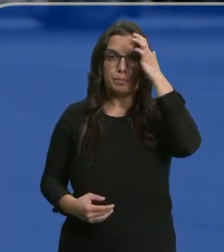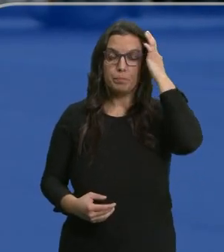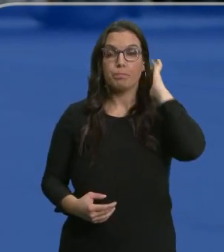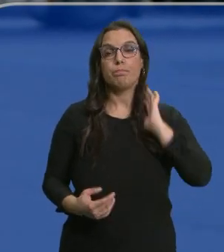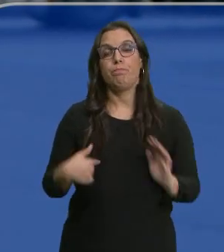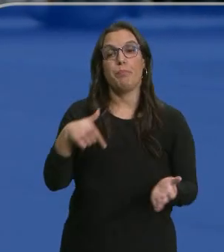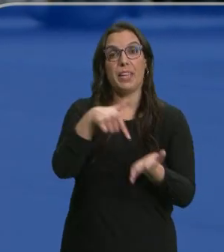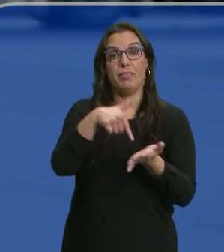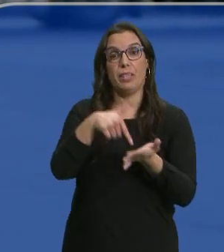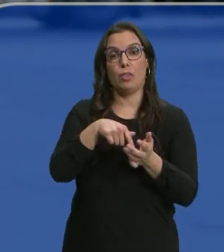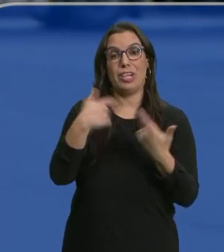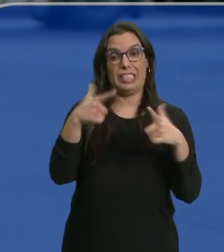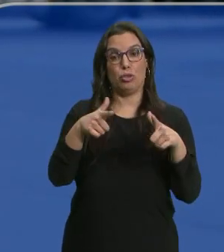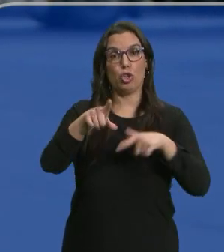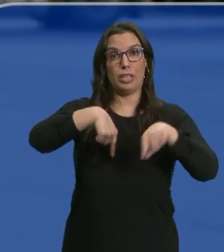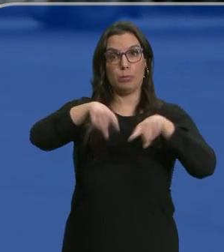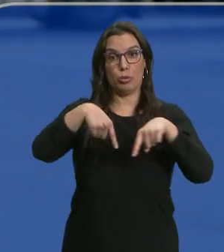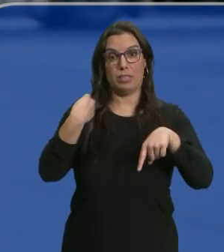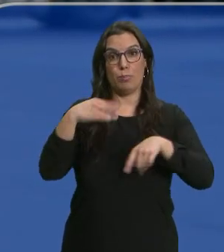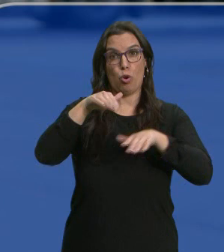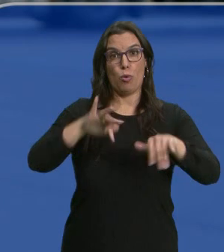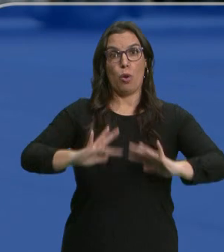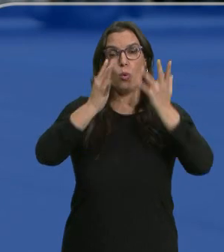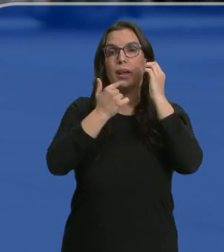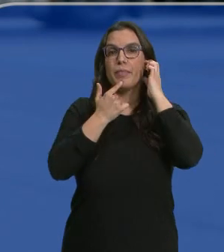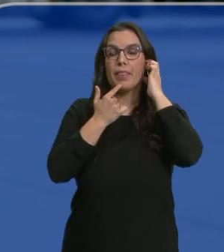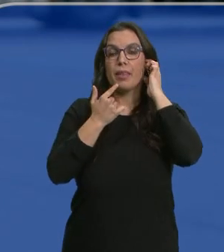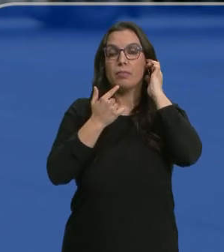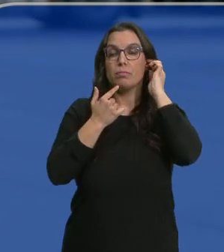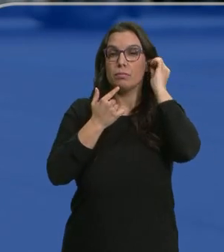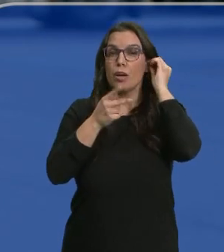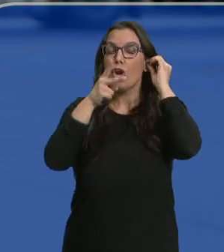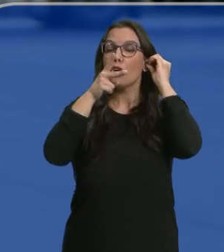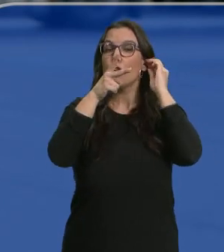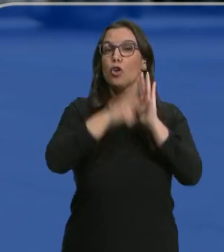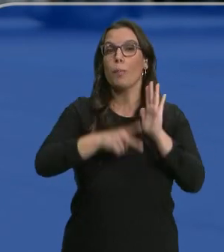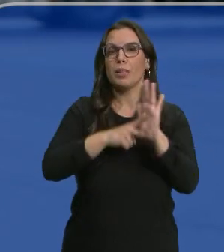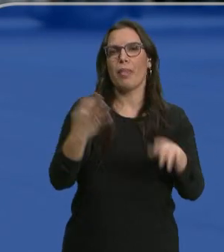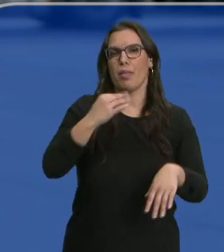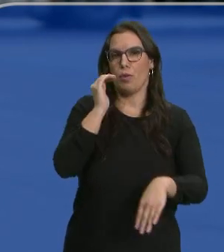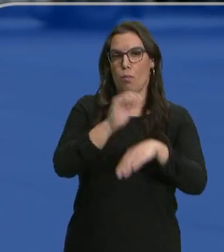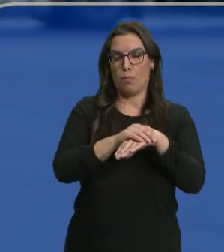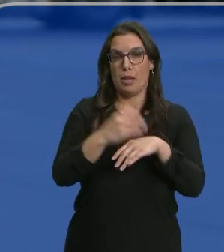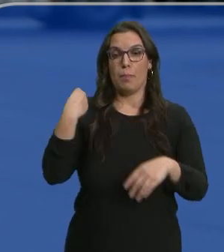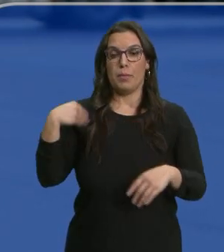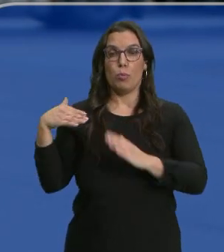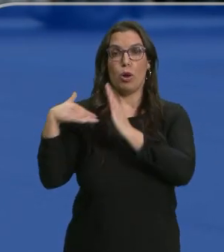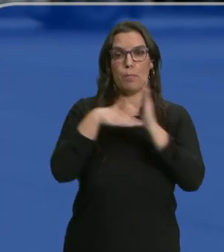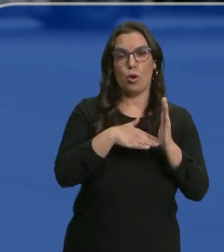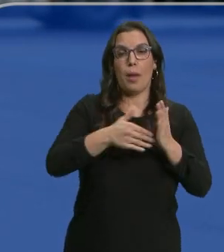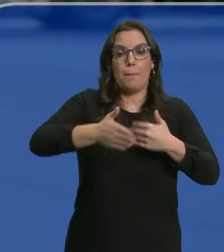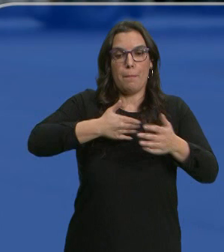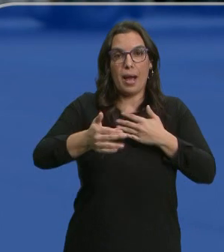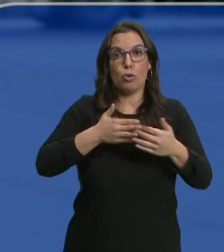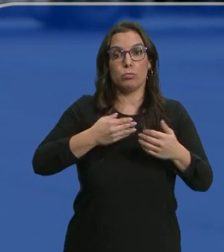Una de las reivindicaciones de los transportistas que han convocado la huelga es que se cumpla la normativa y que la carga y la descarga de los camiones no la